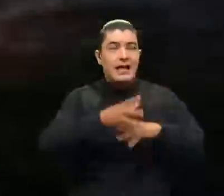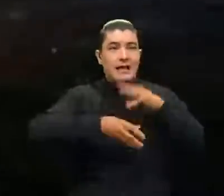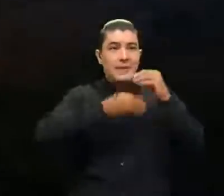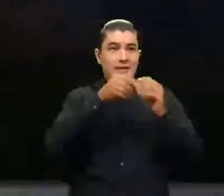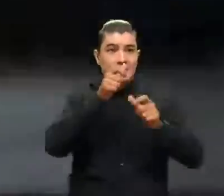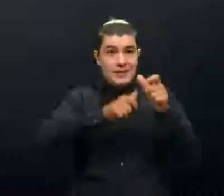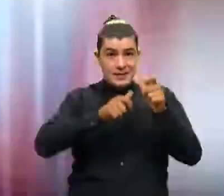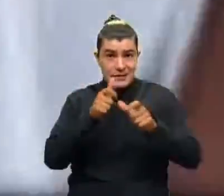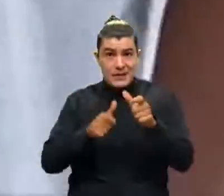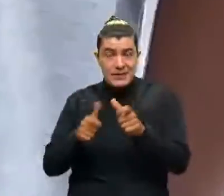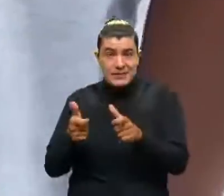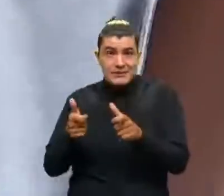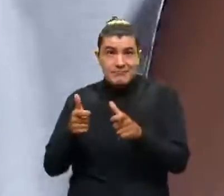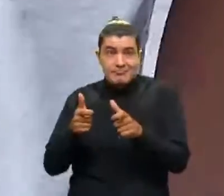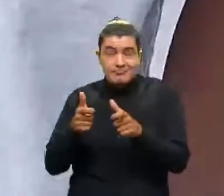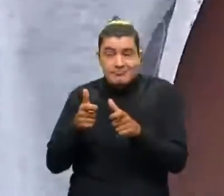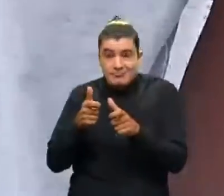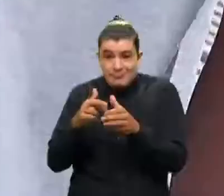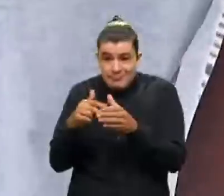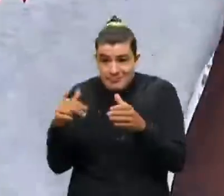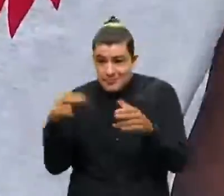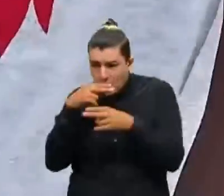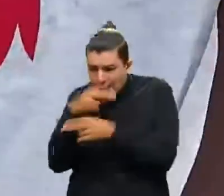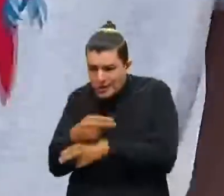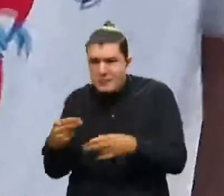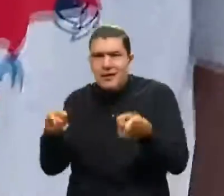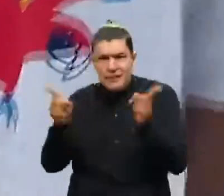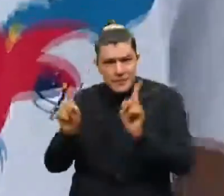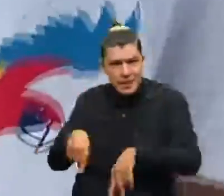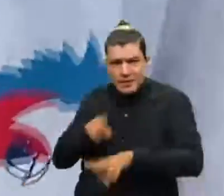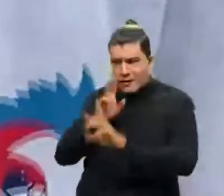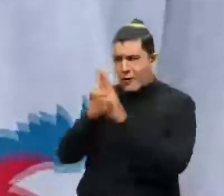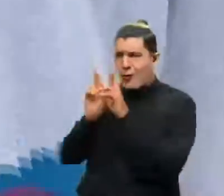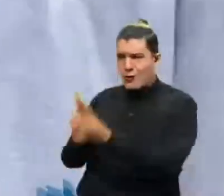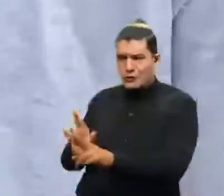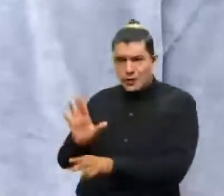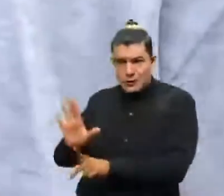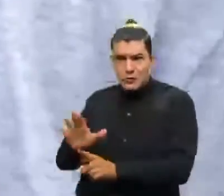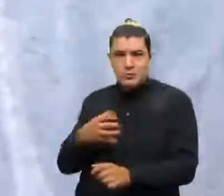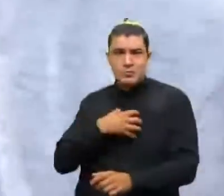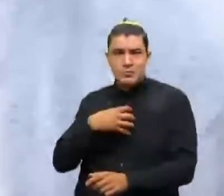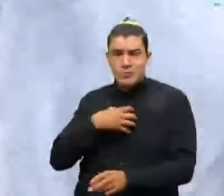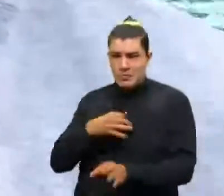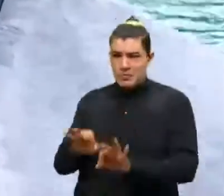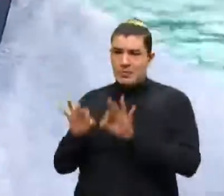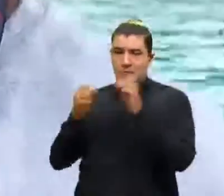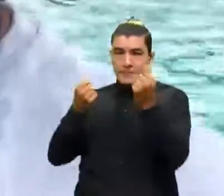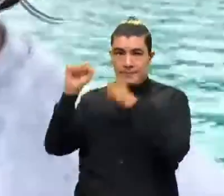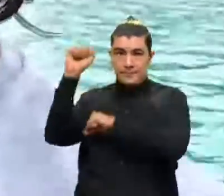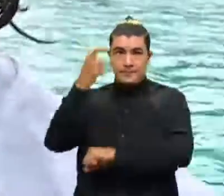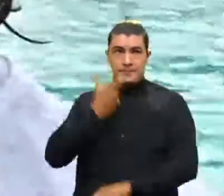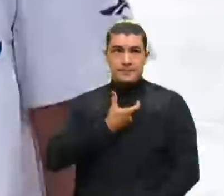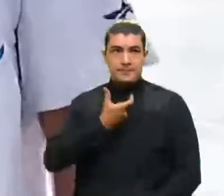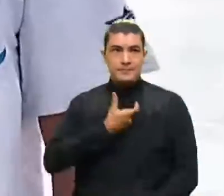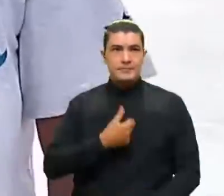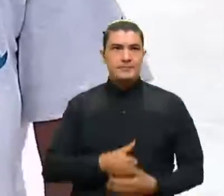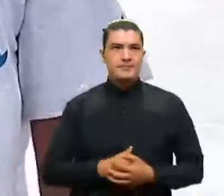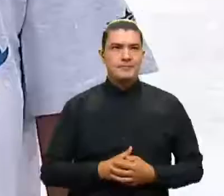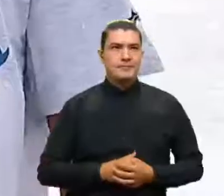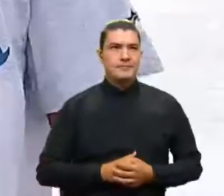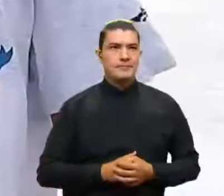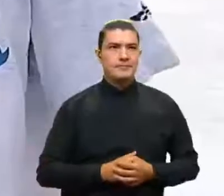nadadores infantiles también se destacaron en el evento clasificatorio al mundial que se disputará a finales del 2022. Bien,